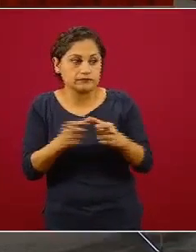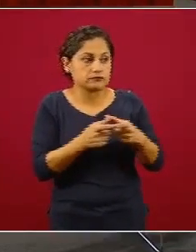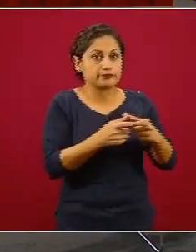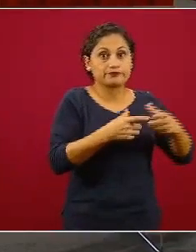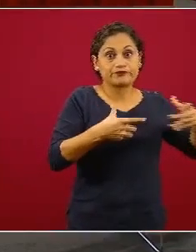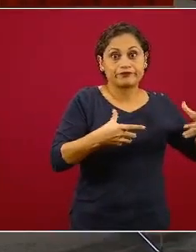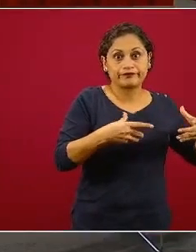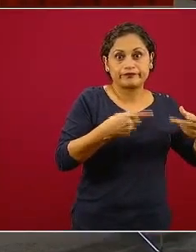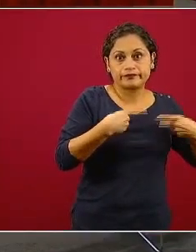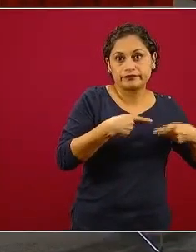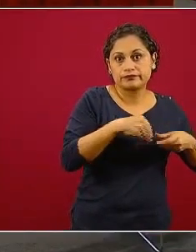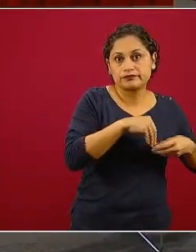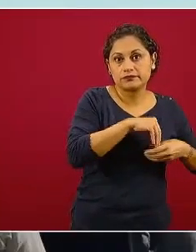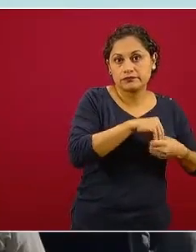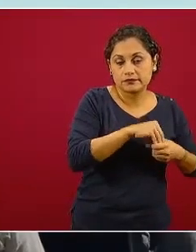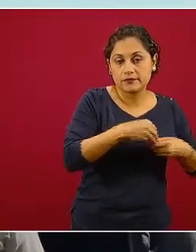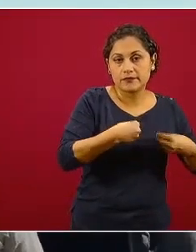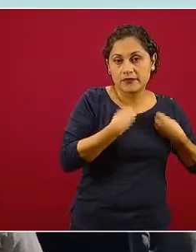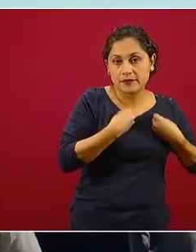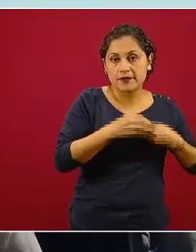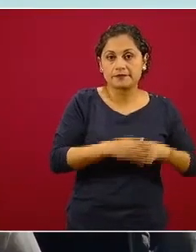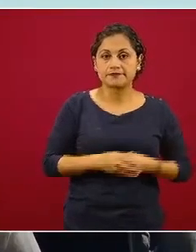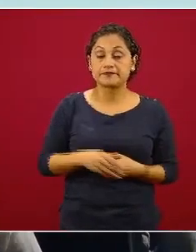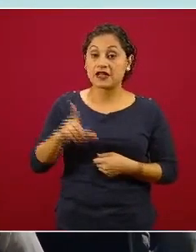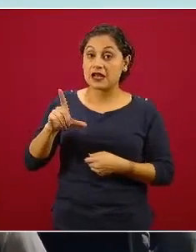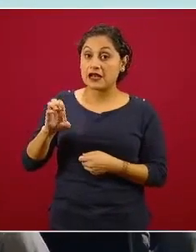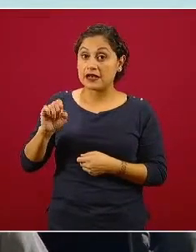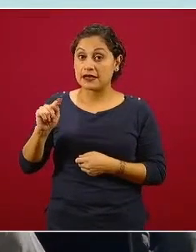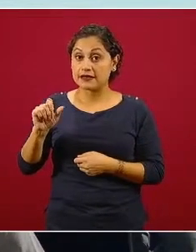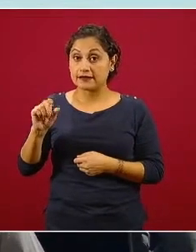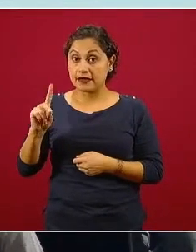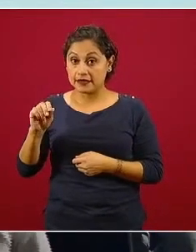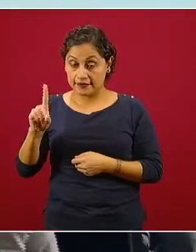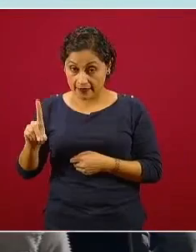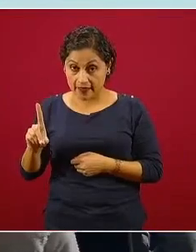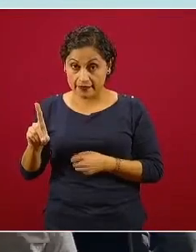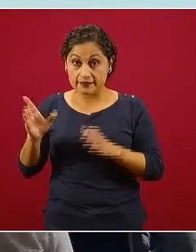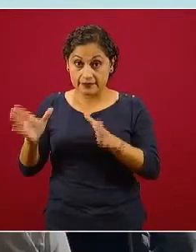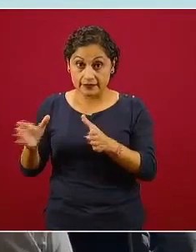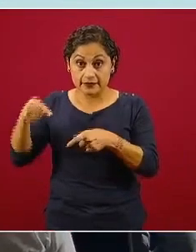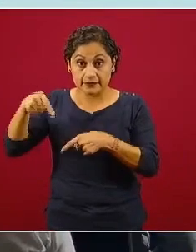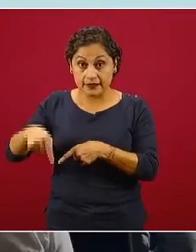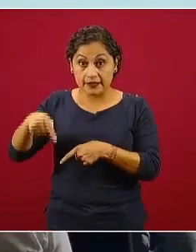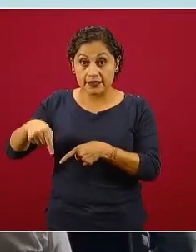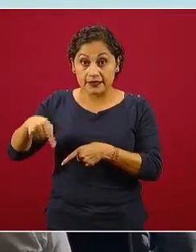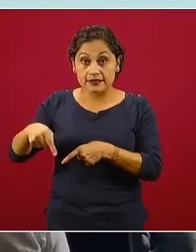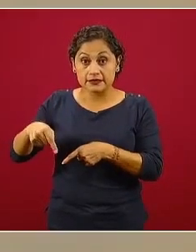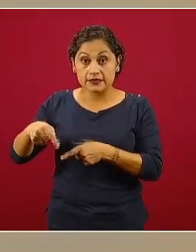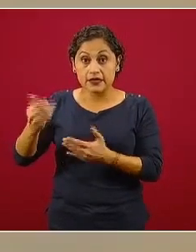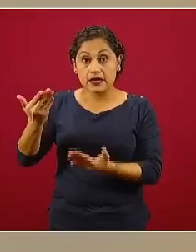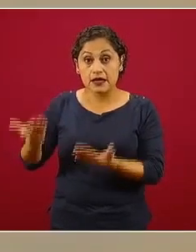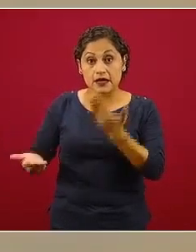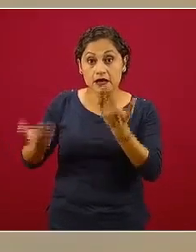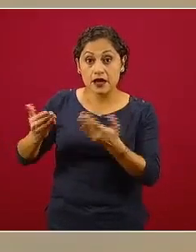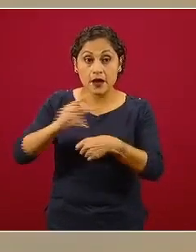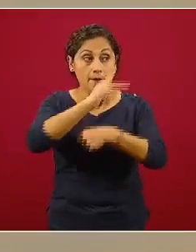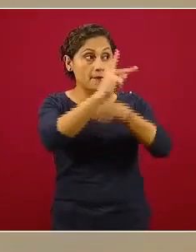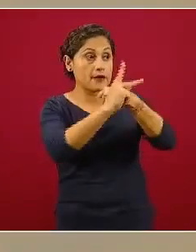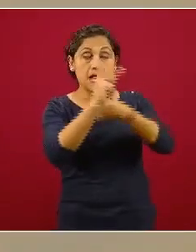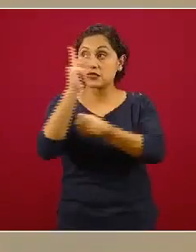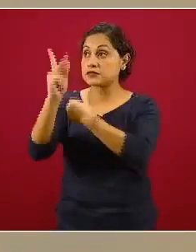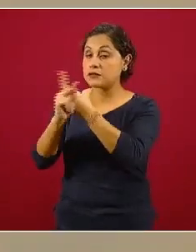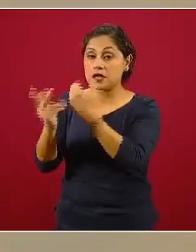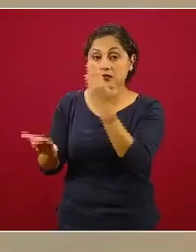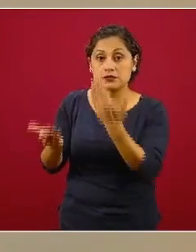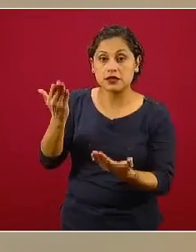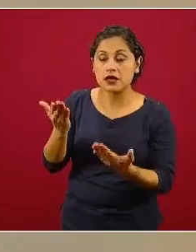La segunda, la letalidad, decíamos en varias ocasiones, no se puede comparar entre países. ¿Por qué